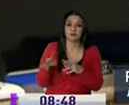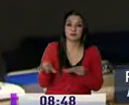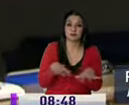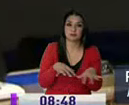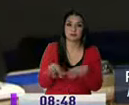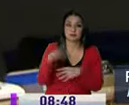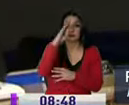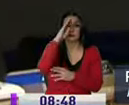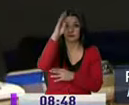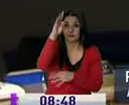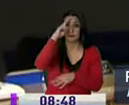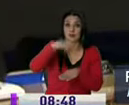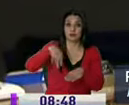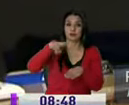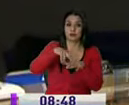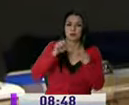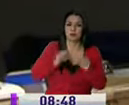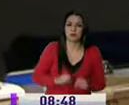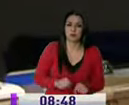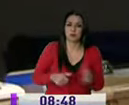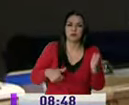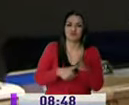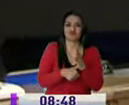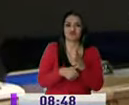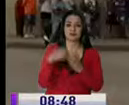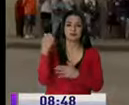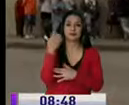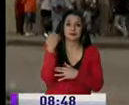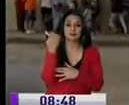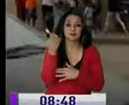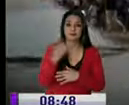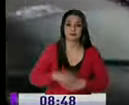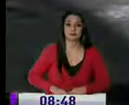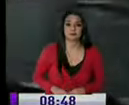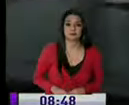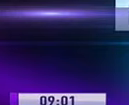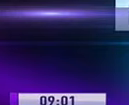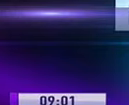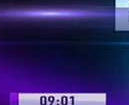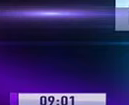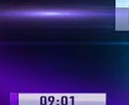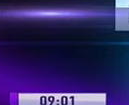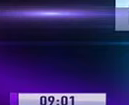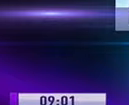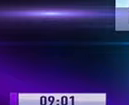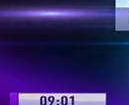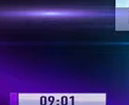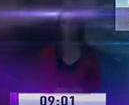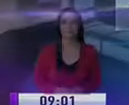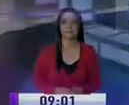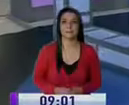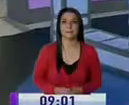con la Policía Nacional, establecer el botón de auxilio. Informó Roselena Vasconcelos.